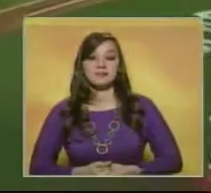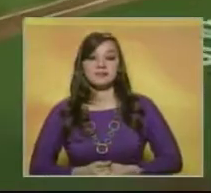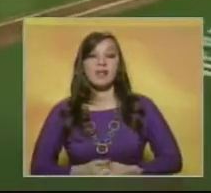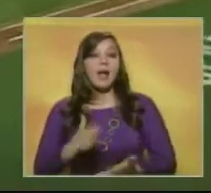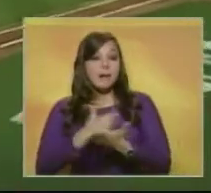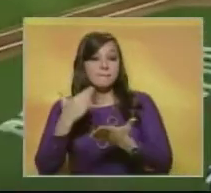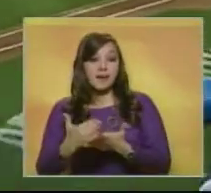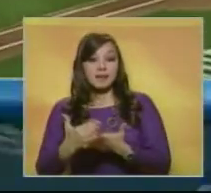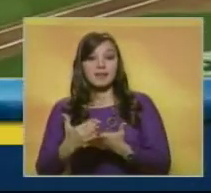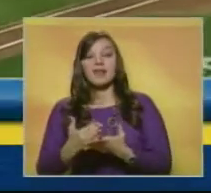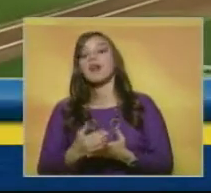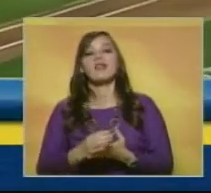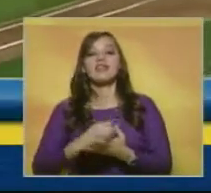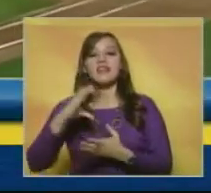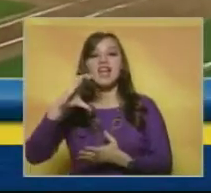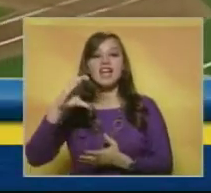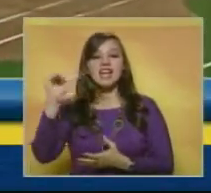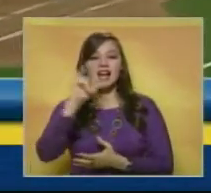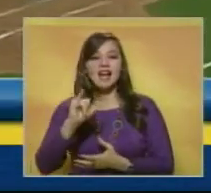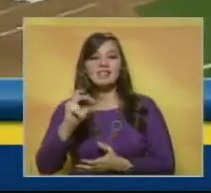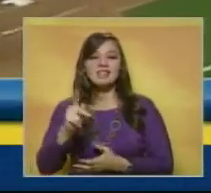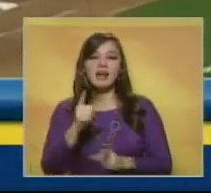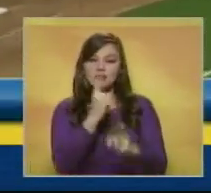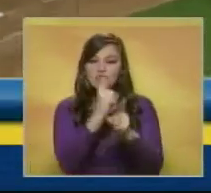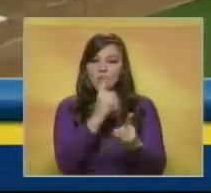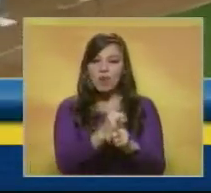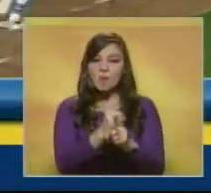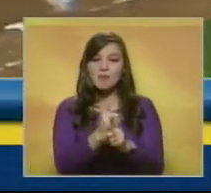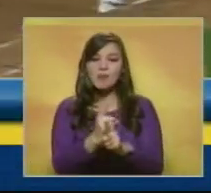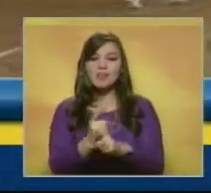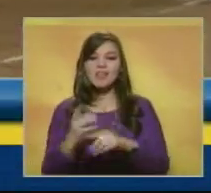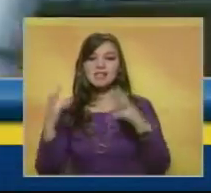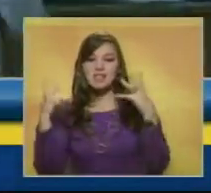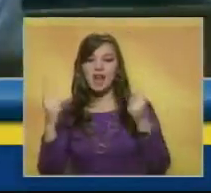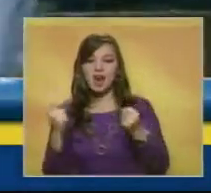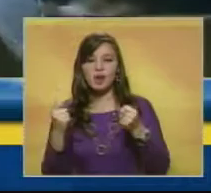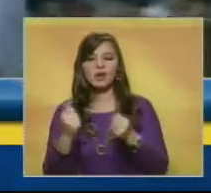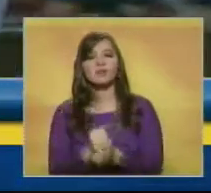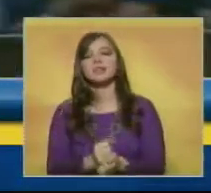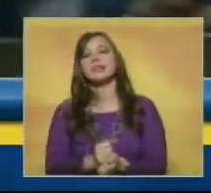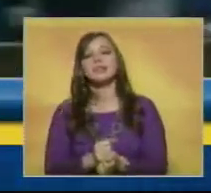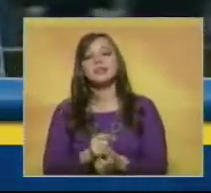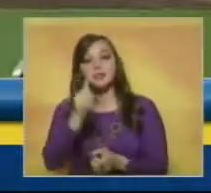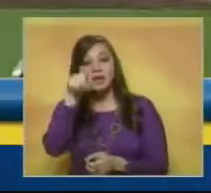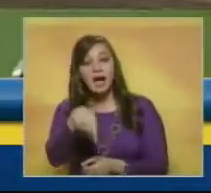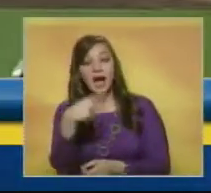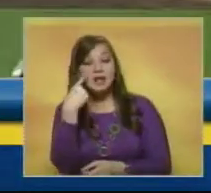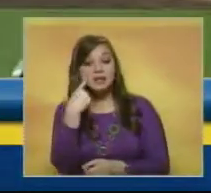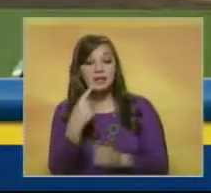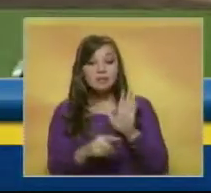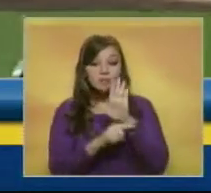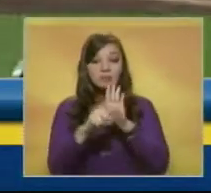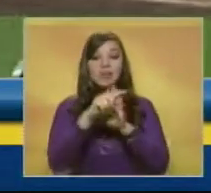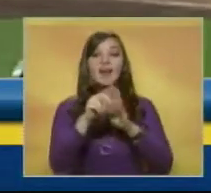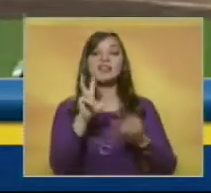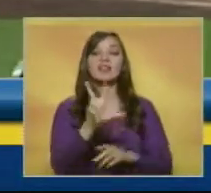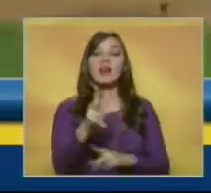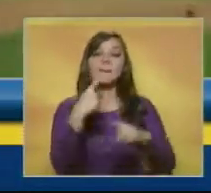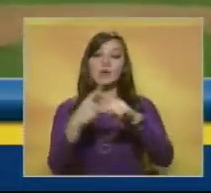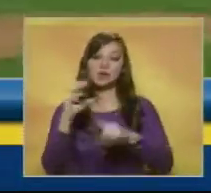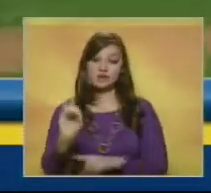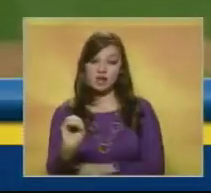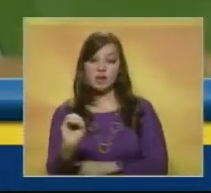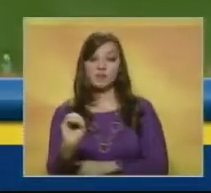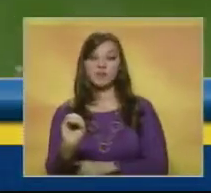Por su parte, los Reales de Kansas City derrotaron a los Orioles de Baltimore 2-1 en el Kauffman Stadium. Así los Reales colocan la serie 3-0